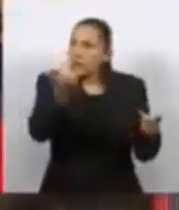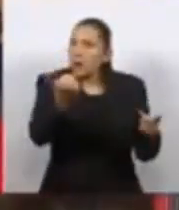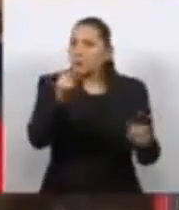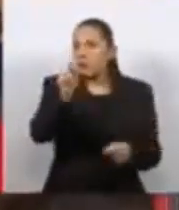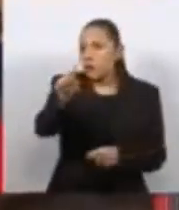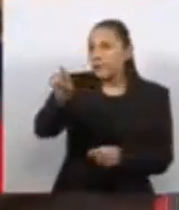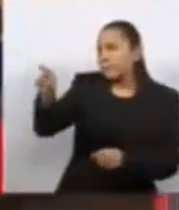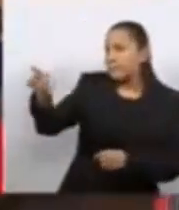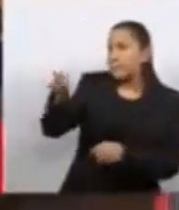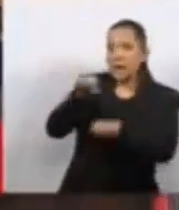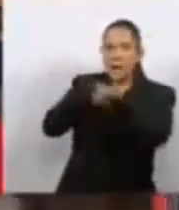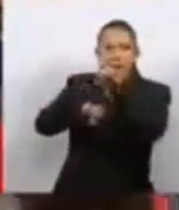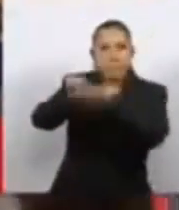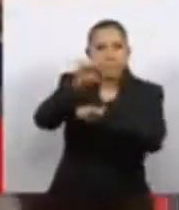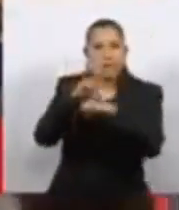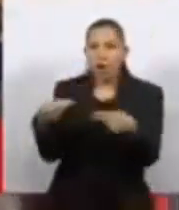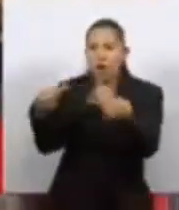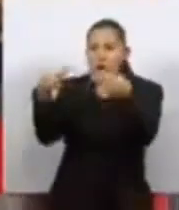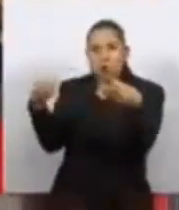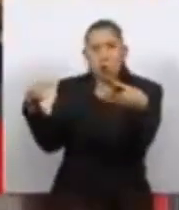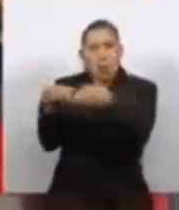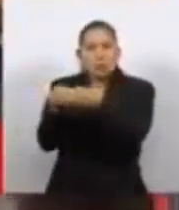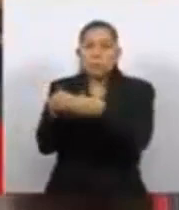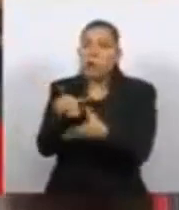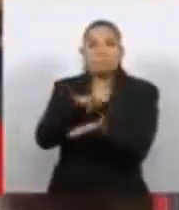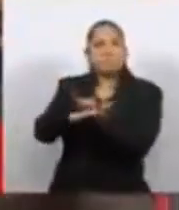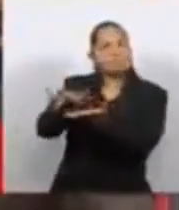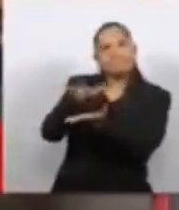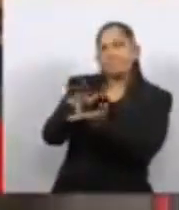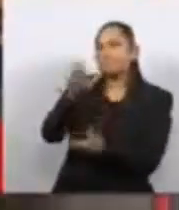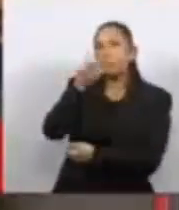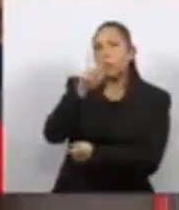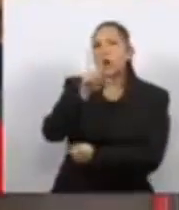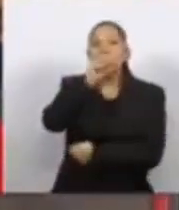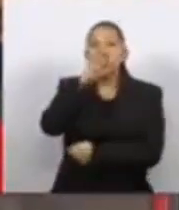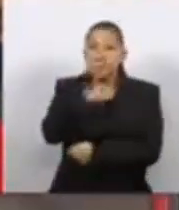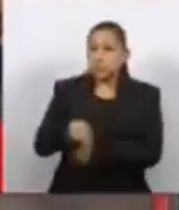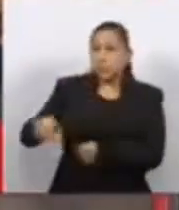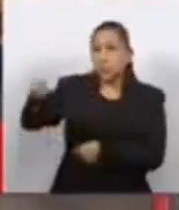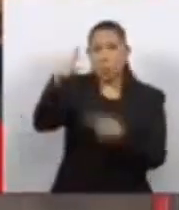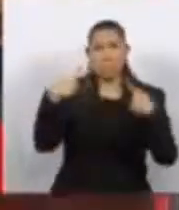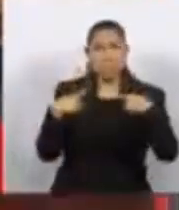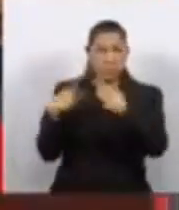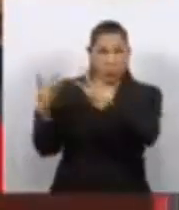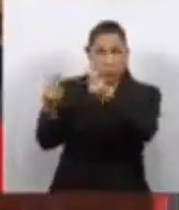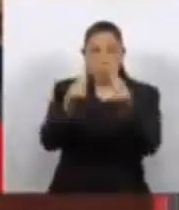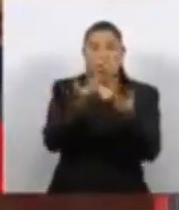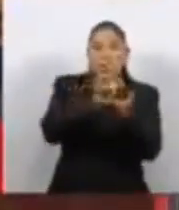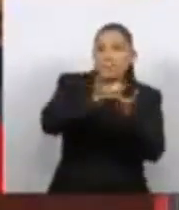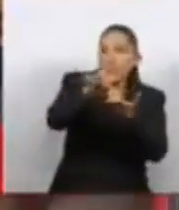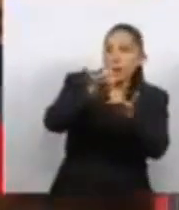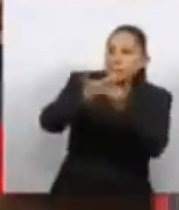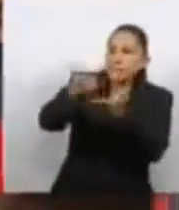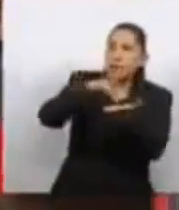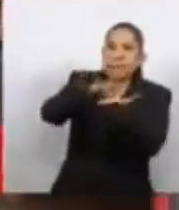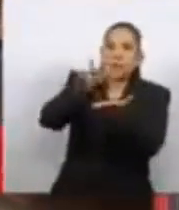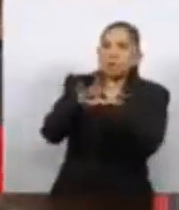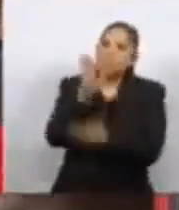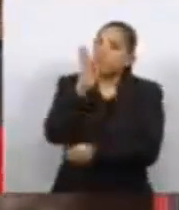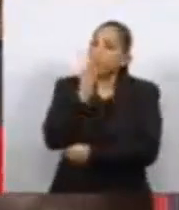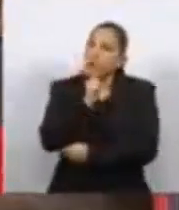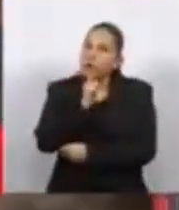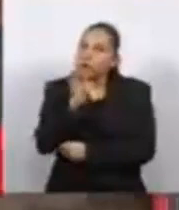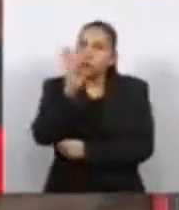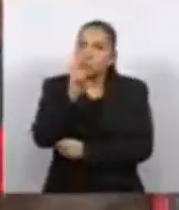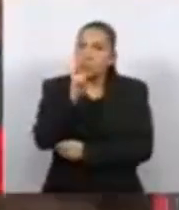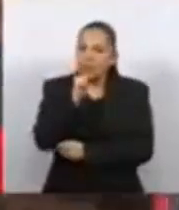y para otorgar el ingreso vital a las millones de personas afectadas por esta crisis. Acciones que el propio